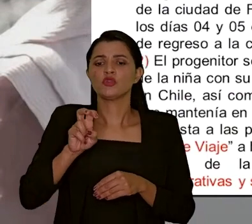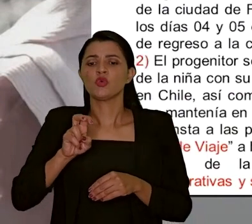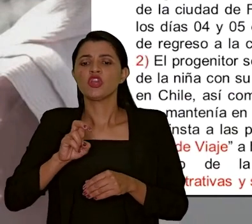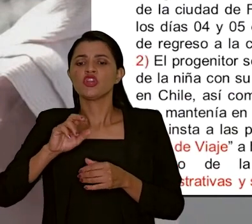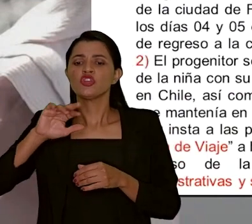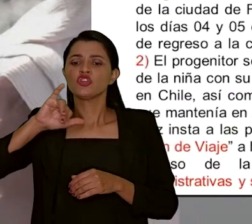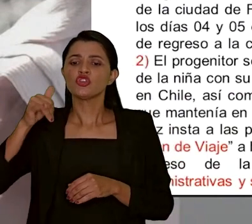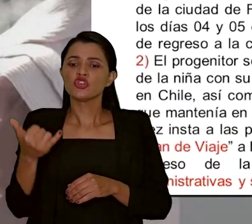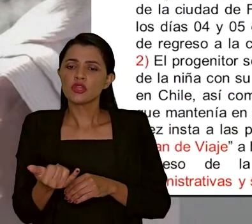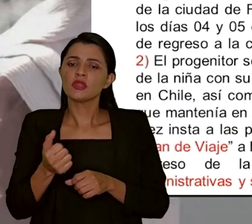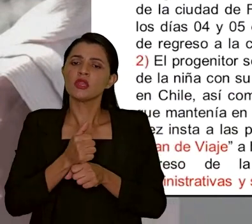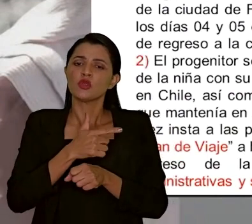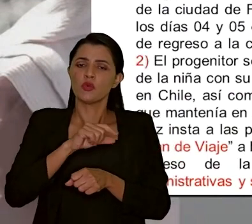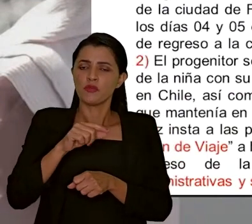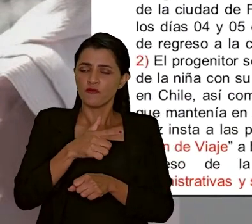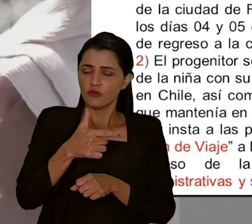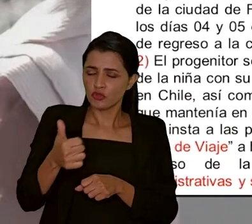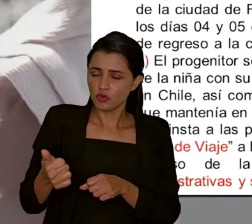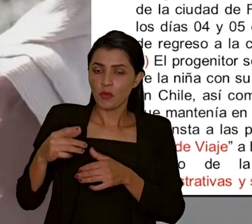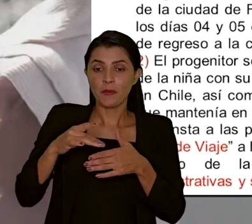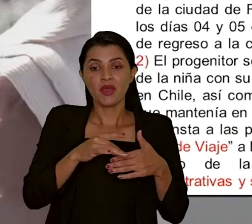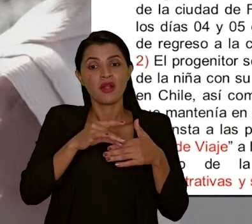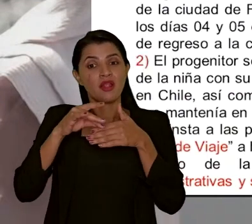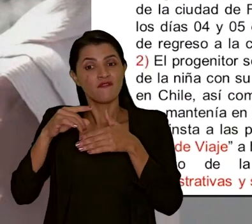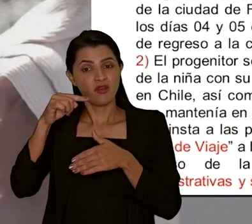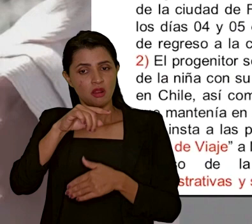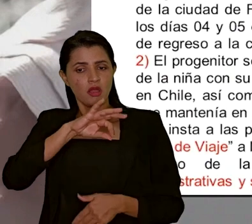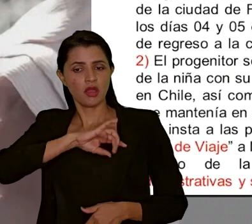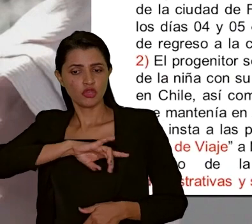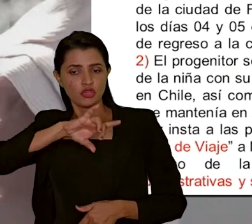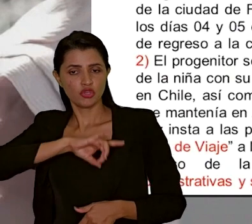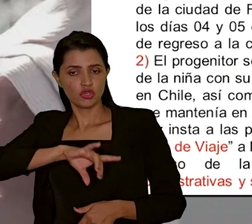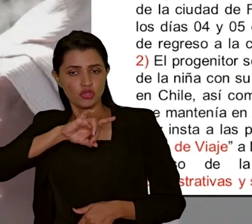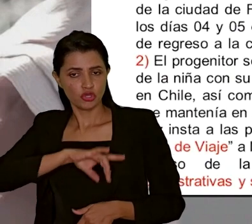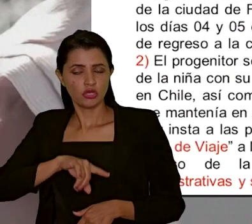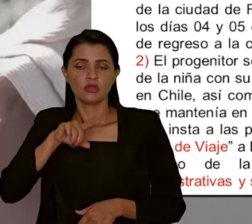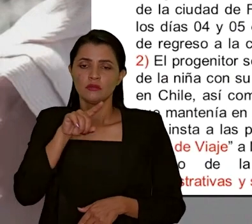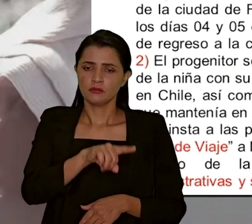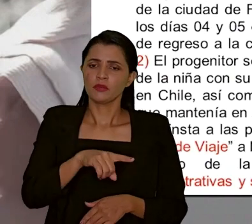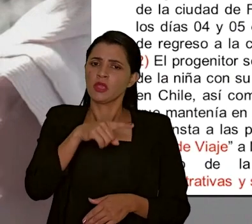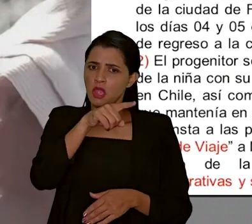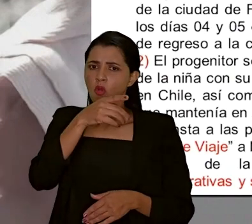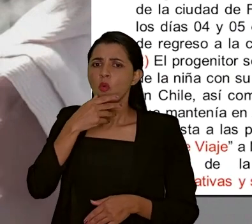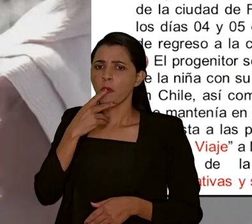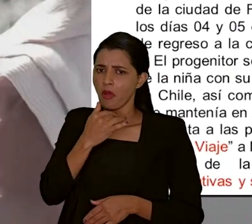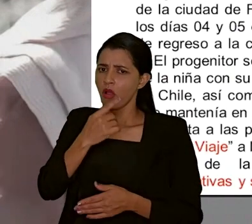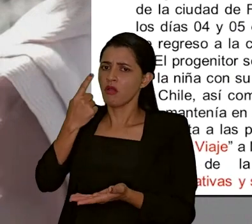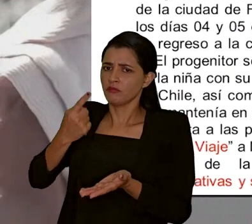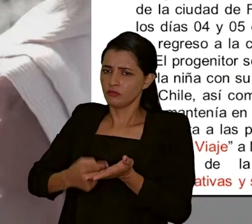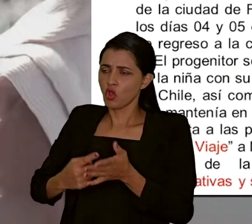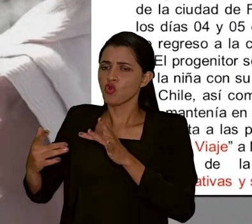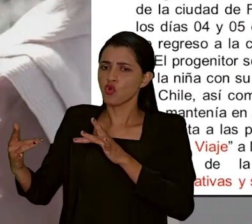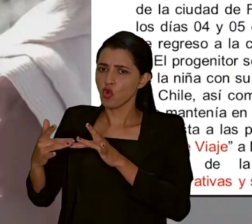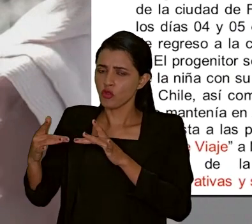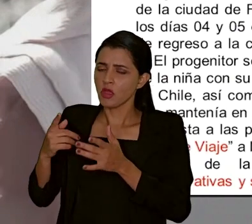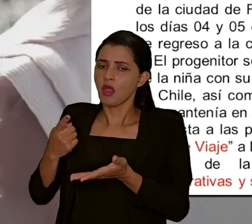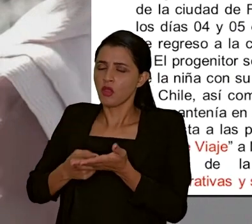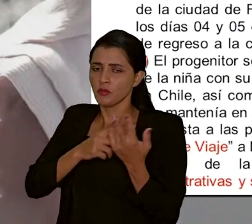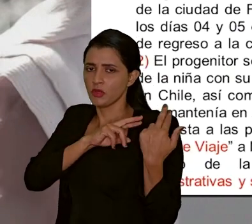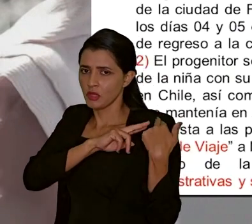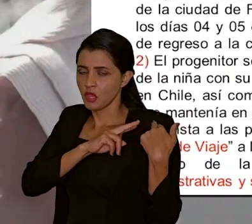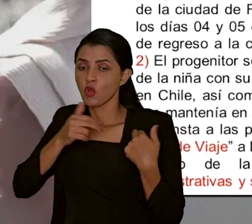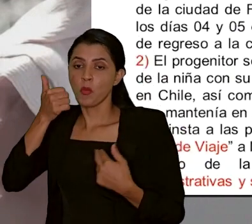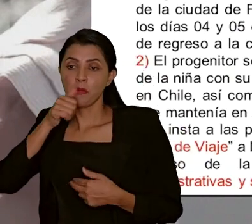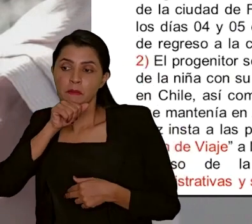a Chile. Segundo, el progenitor se compromete a asegurar el contacto de la niña con su madre mientras la niña permanezca